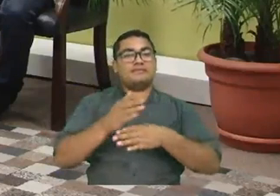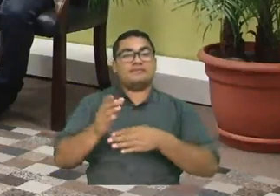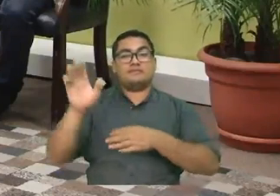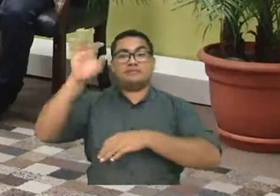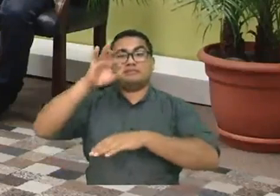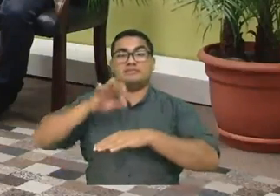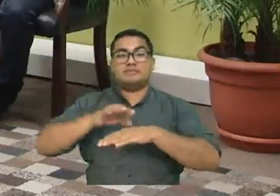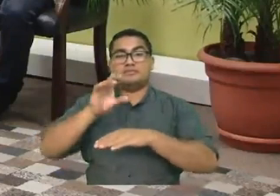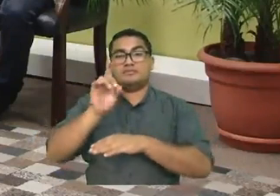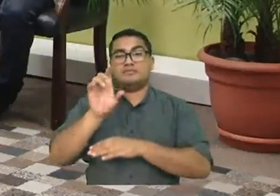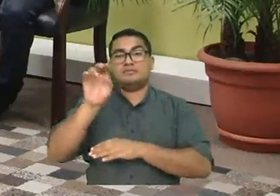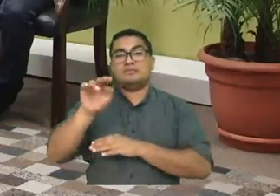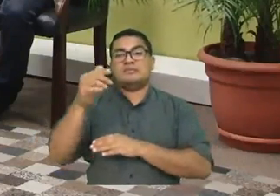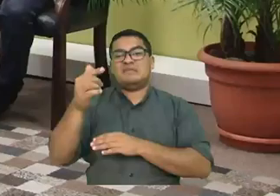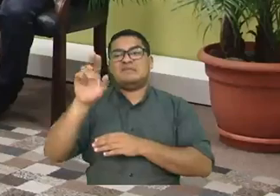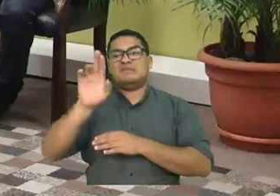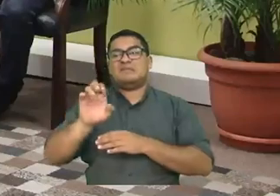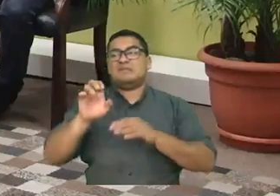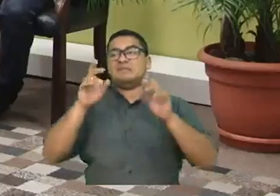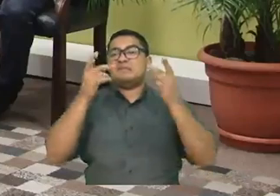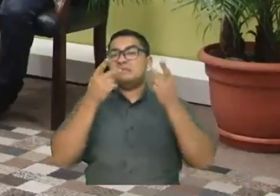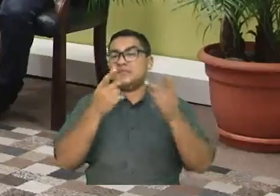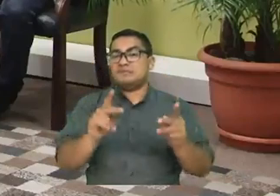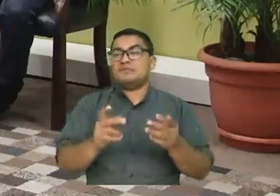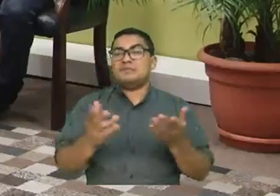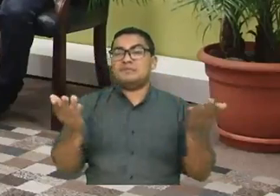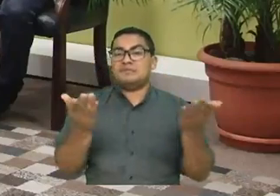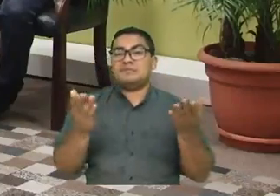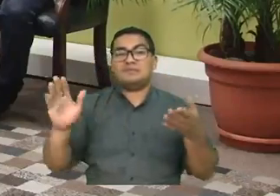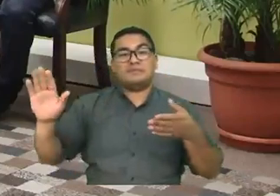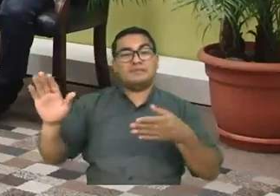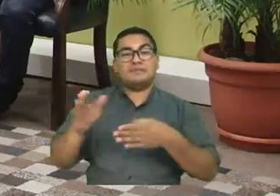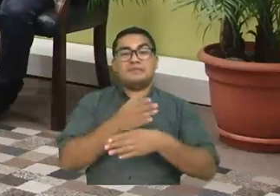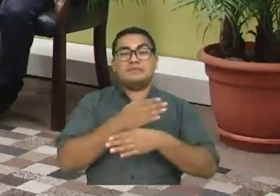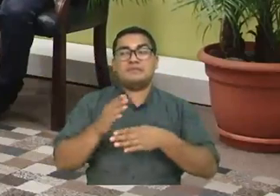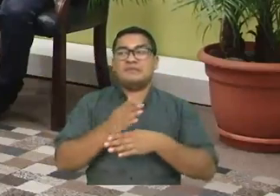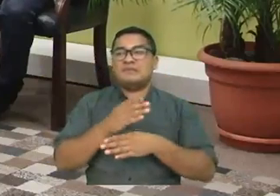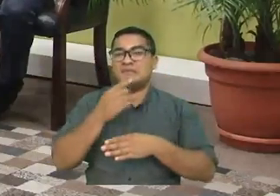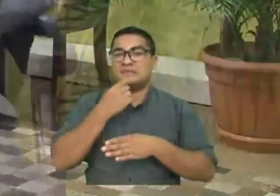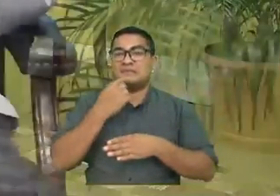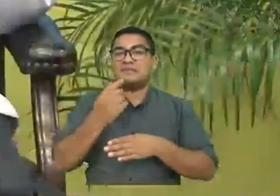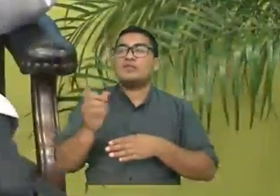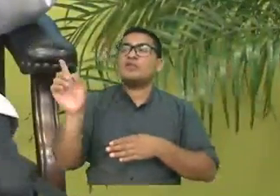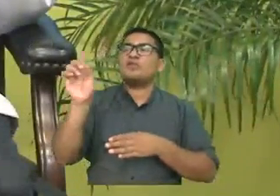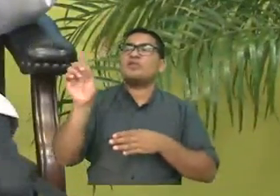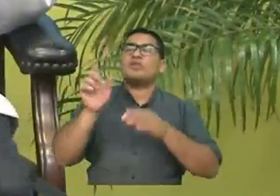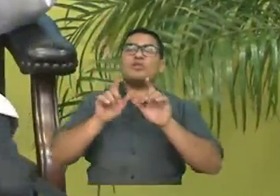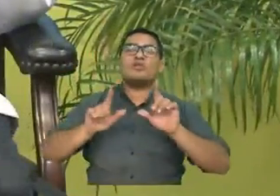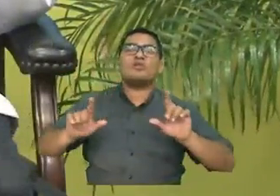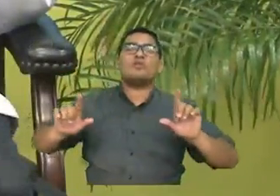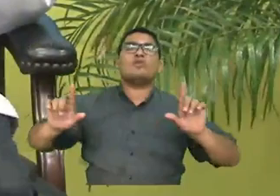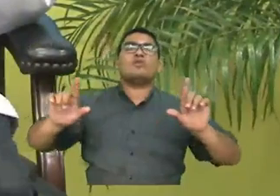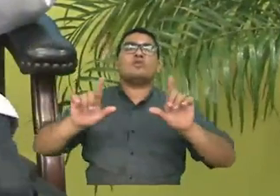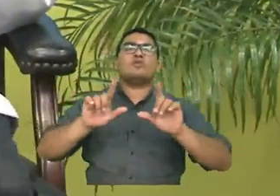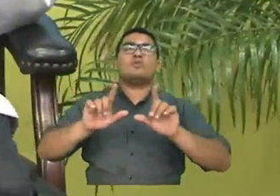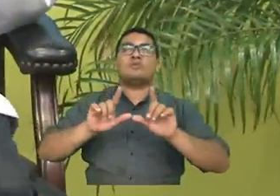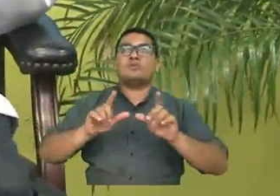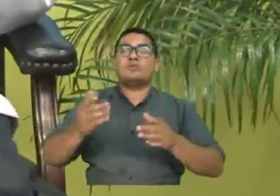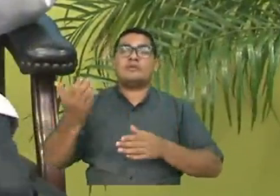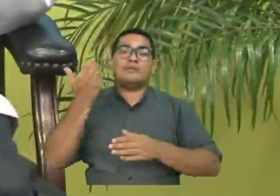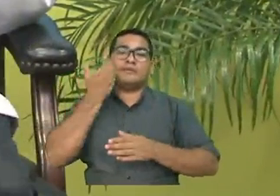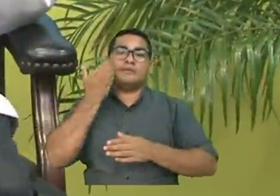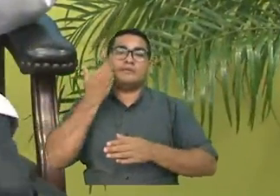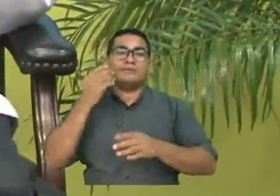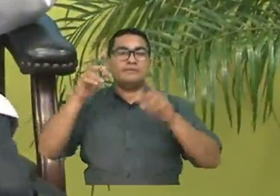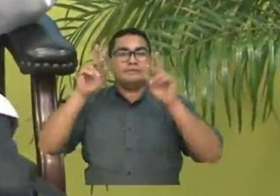se asemeja a varias. ¿Pero qué? ¿Qué lo va a distinguir? Es el lugar donde se origina, el cuadro clínico del